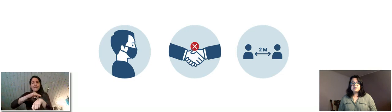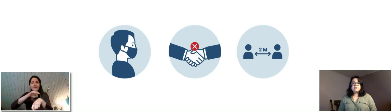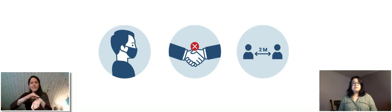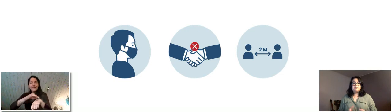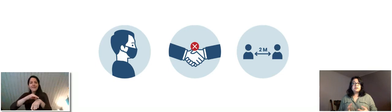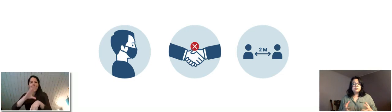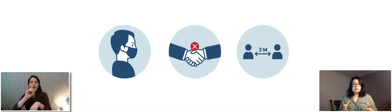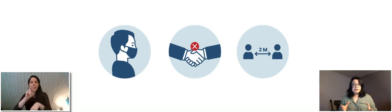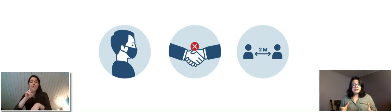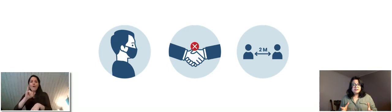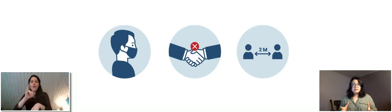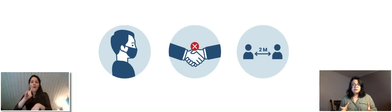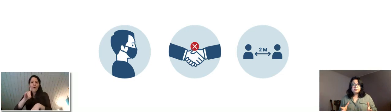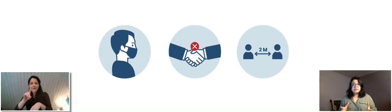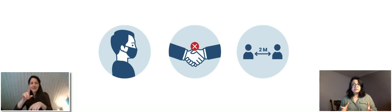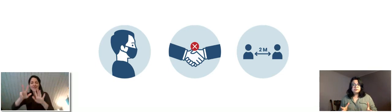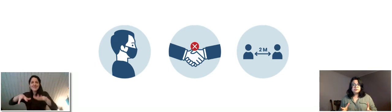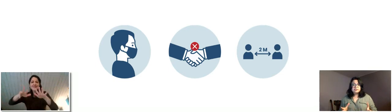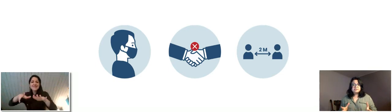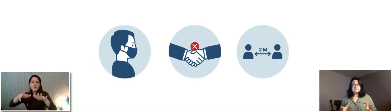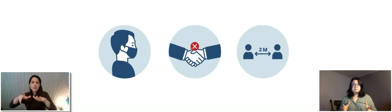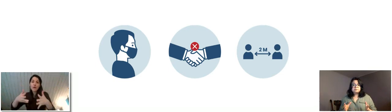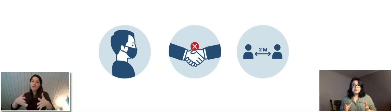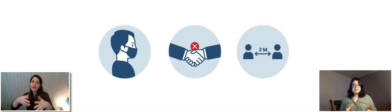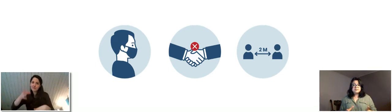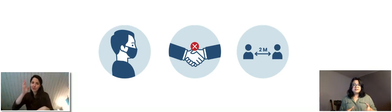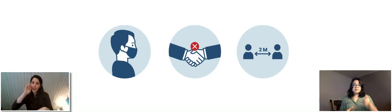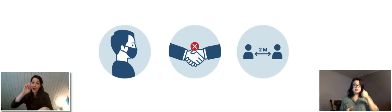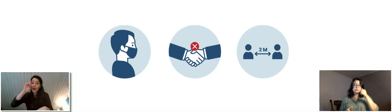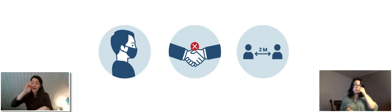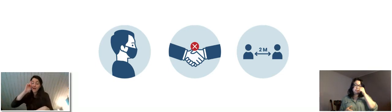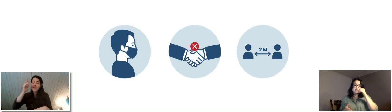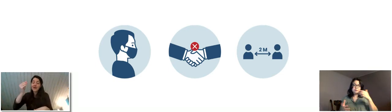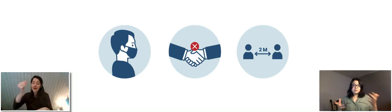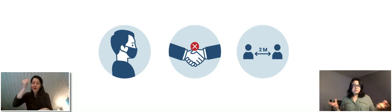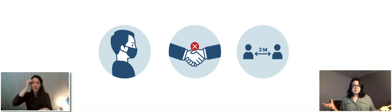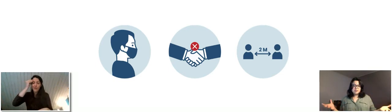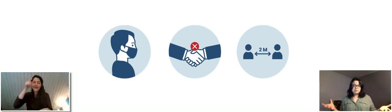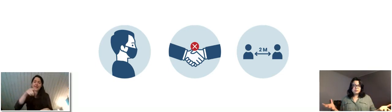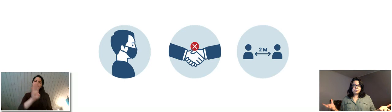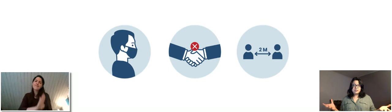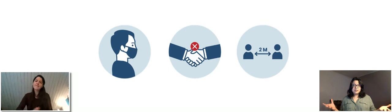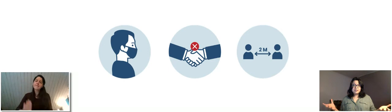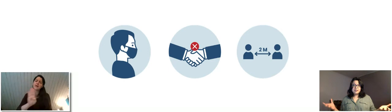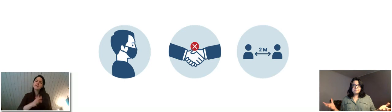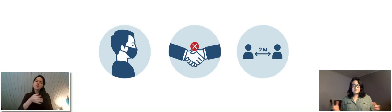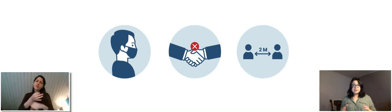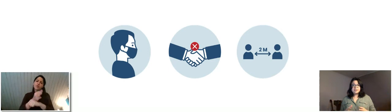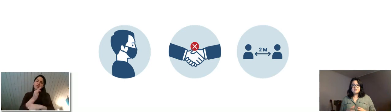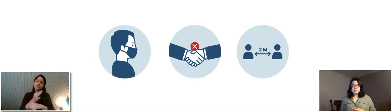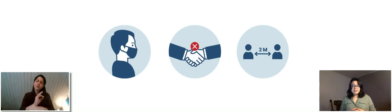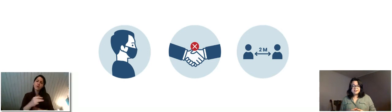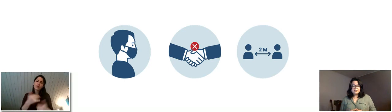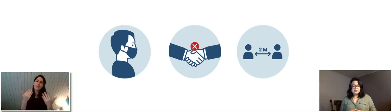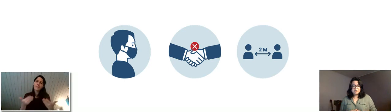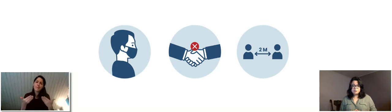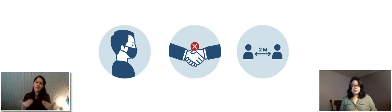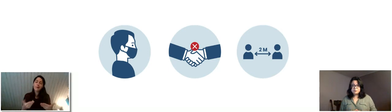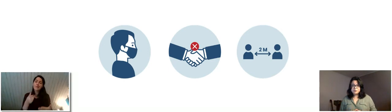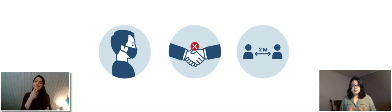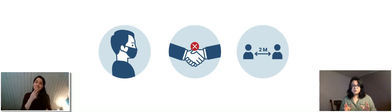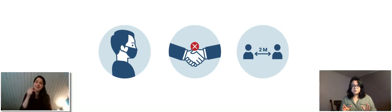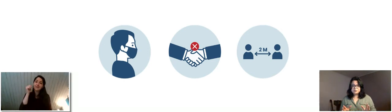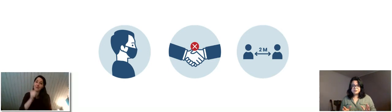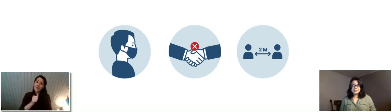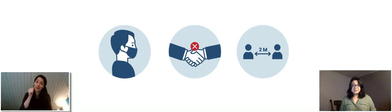COVID-19 sin recordarles las recomendaciones básicas con las que tenemos que vivir en nuestro día a día, que quizás ya las han escuchado